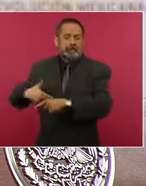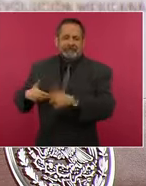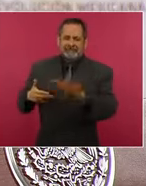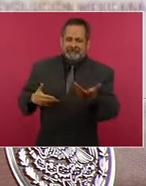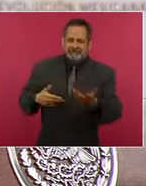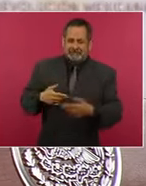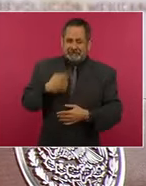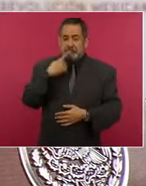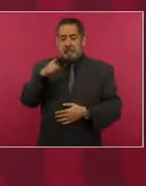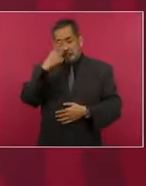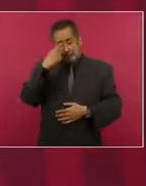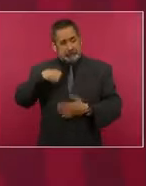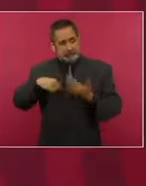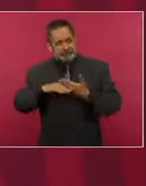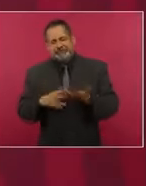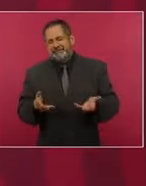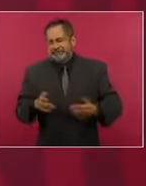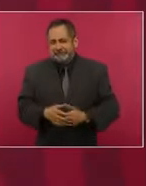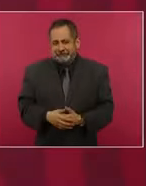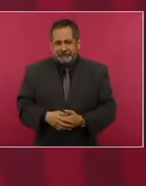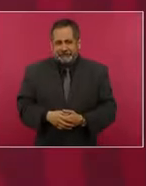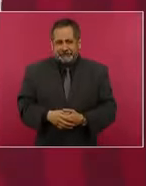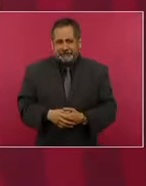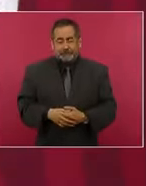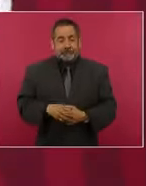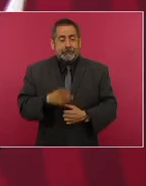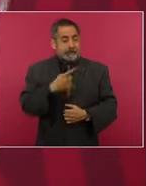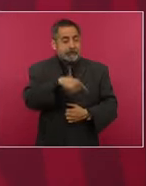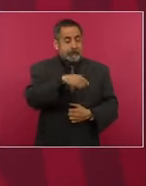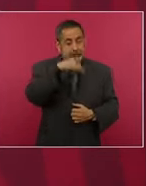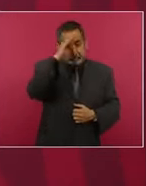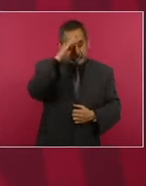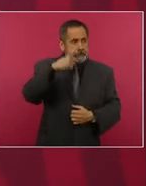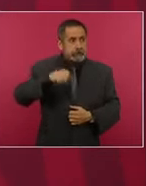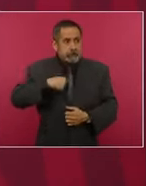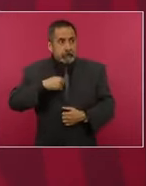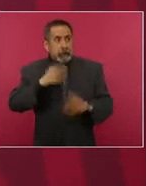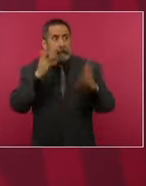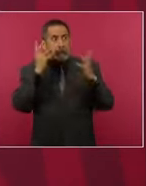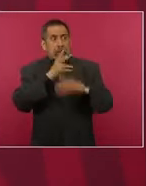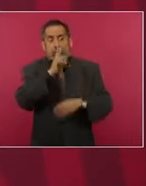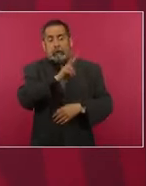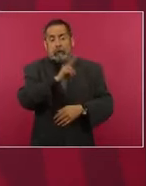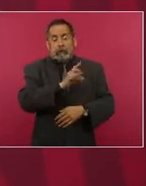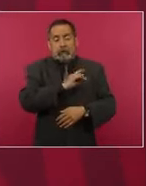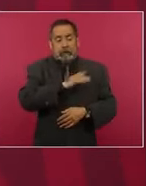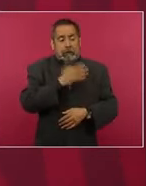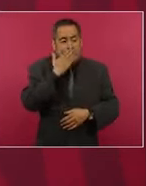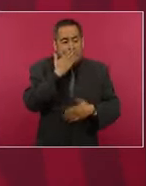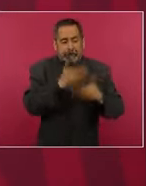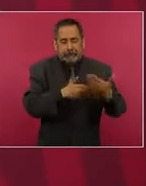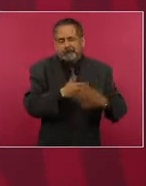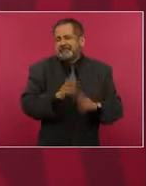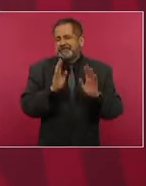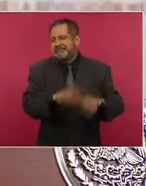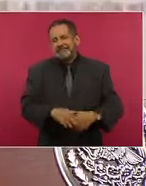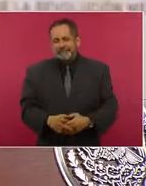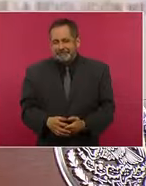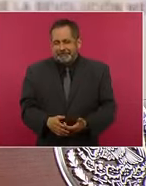a acusarnos y piensan que con eso ya avanzaron.